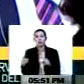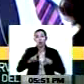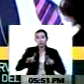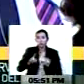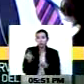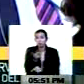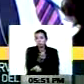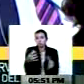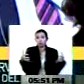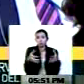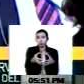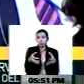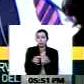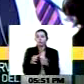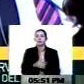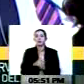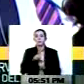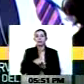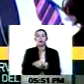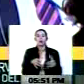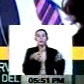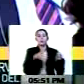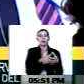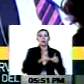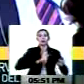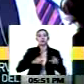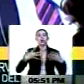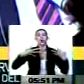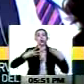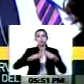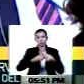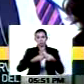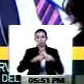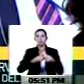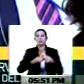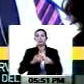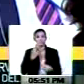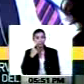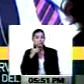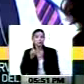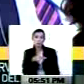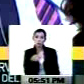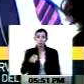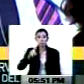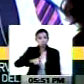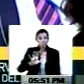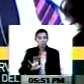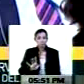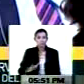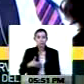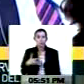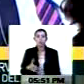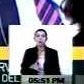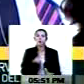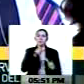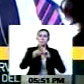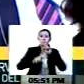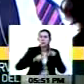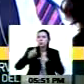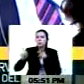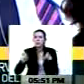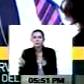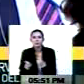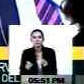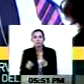del marco que brinda el Comité de Coordinación Conjunta y considerar la pertinencia de iniciar consultas para el establecimiento